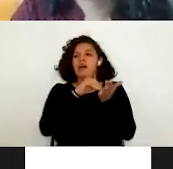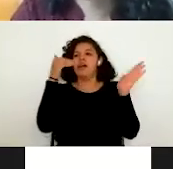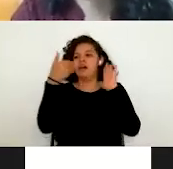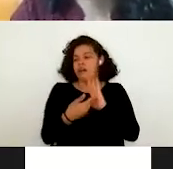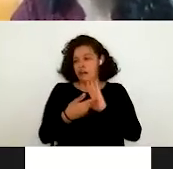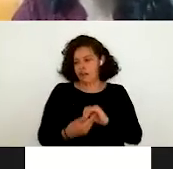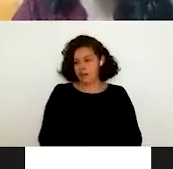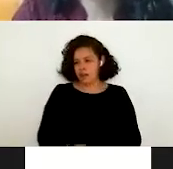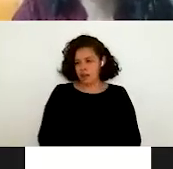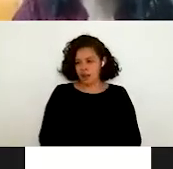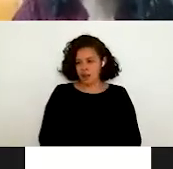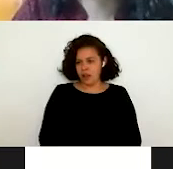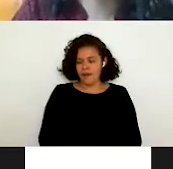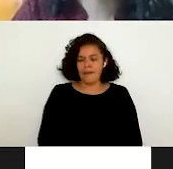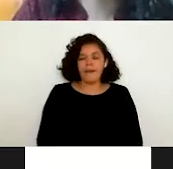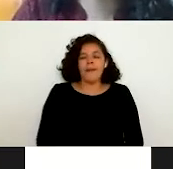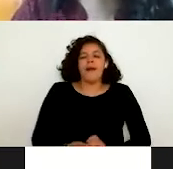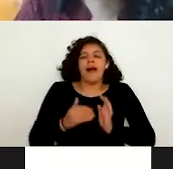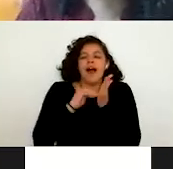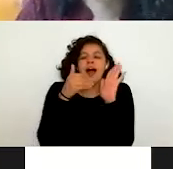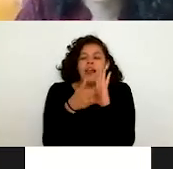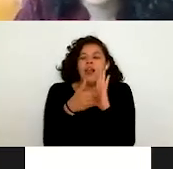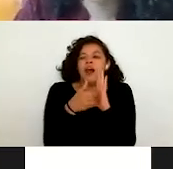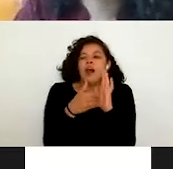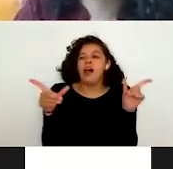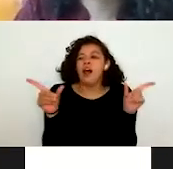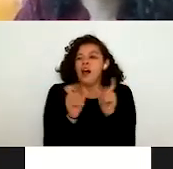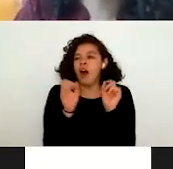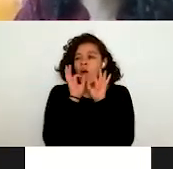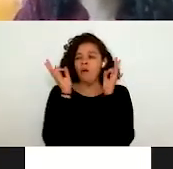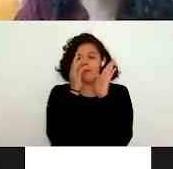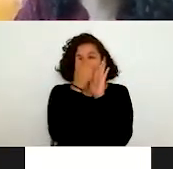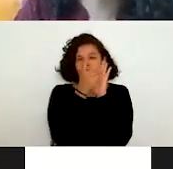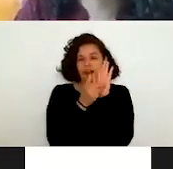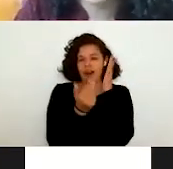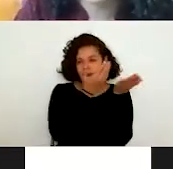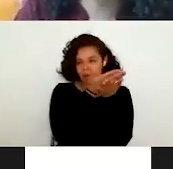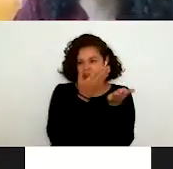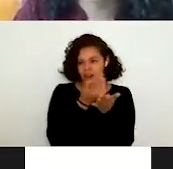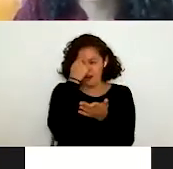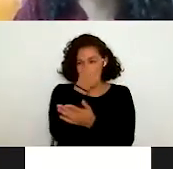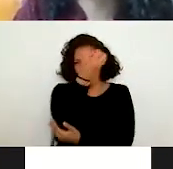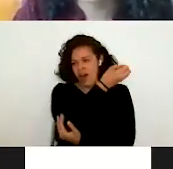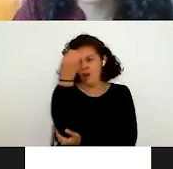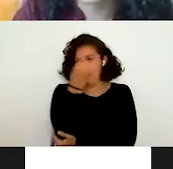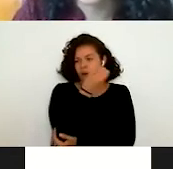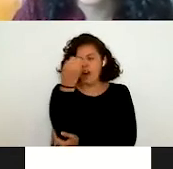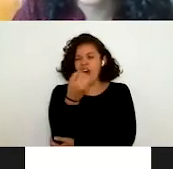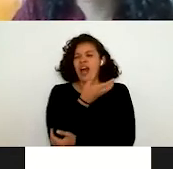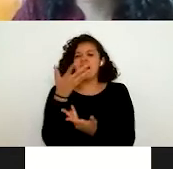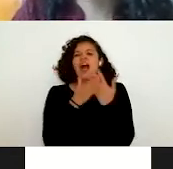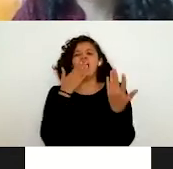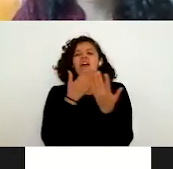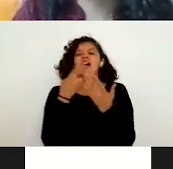estrategia, ¿no? La estrategia como tal es el conjunto de criterios y opciones que van a ordenar e implementar las acciones